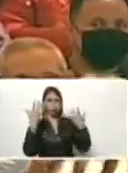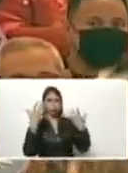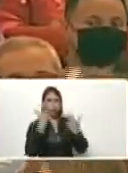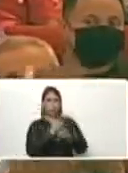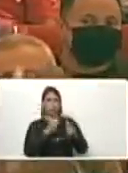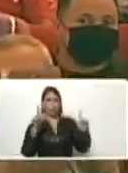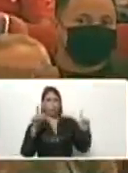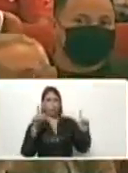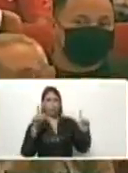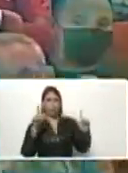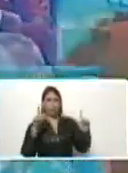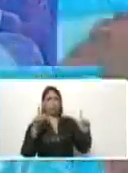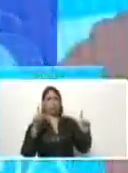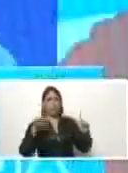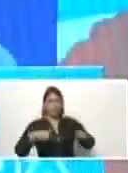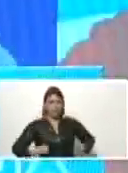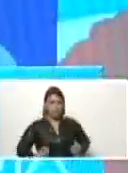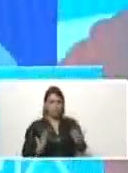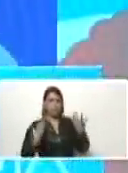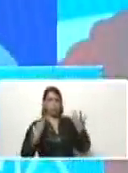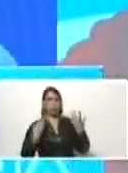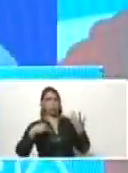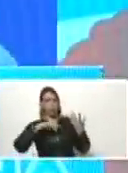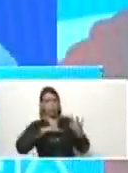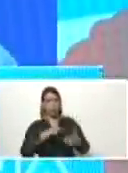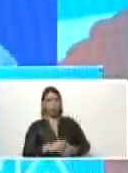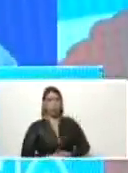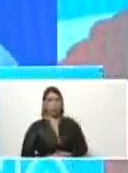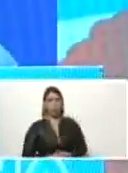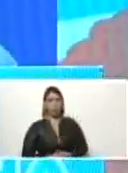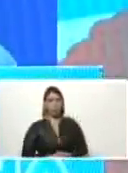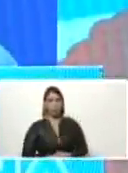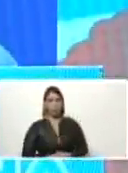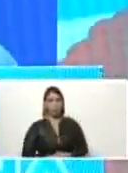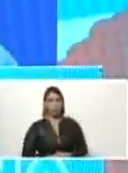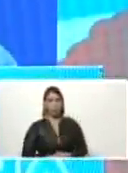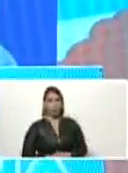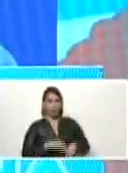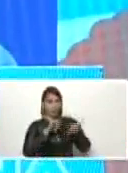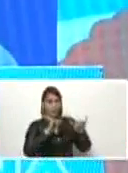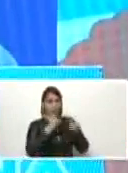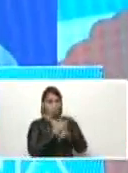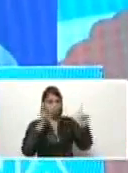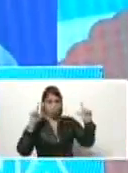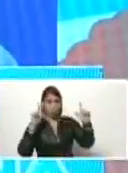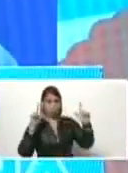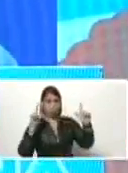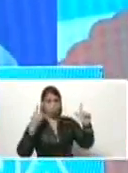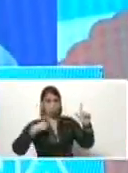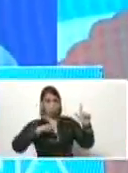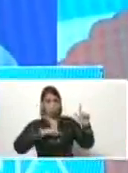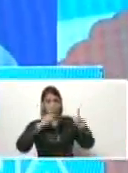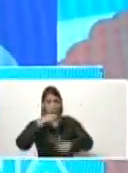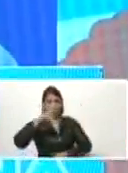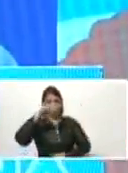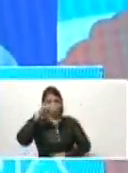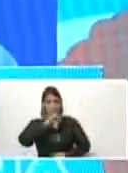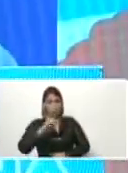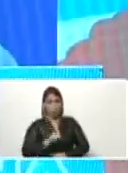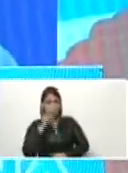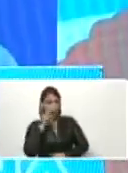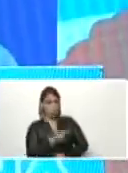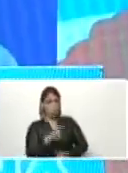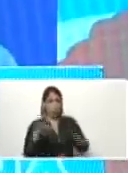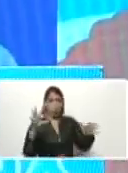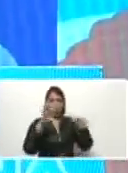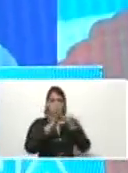y gloria que emana de nuestro, que emana de esa emancipación. Nuestro norte es el sur.